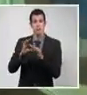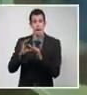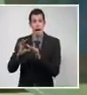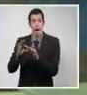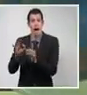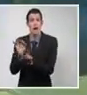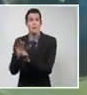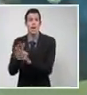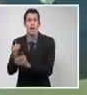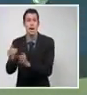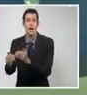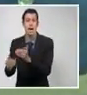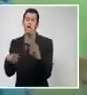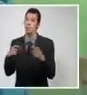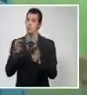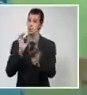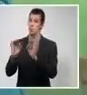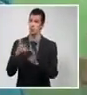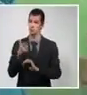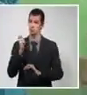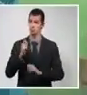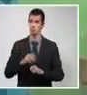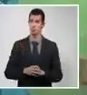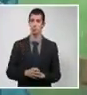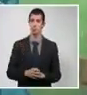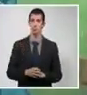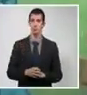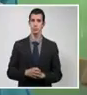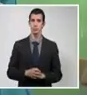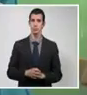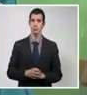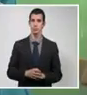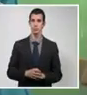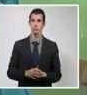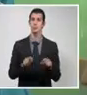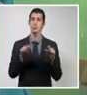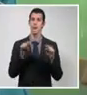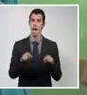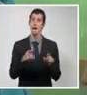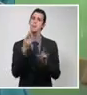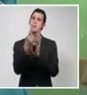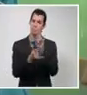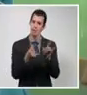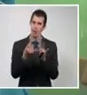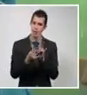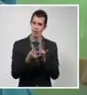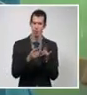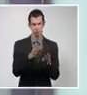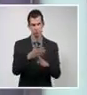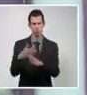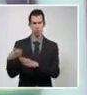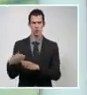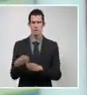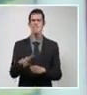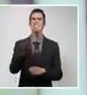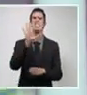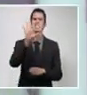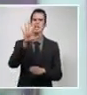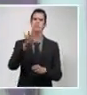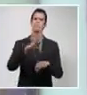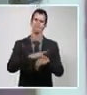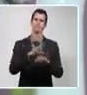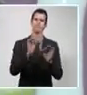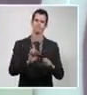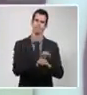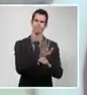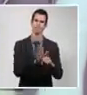9 recién nacidos, de ellos 5 positivos al nuevo coronavirus. Otra sala mantiene ingresado a niños desde 3 hasta